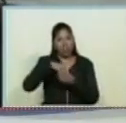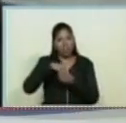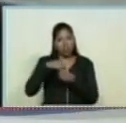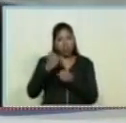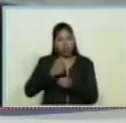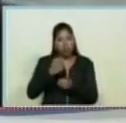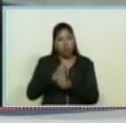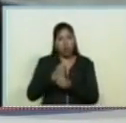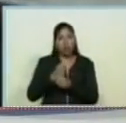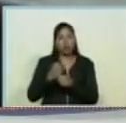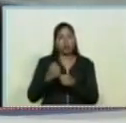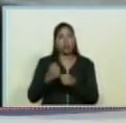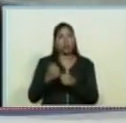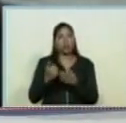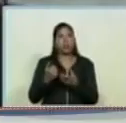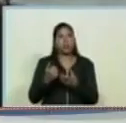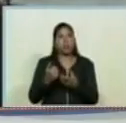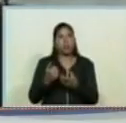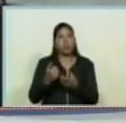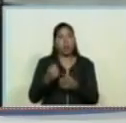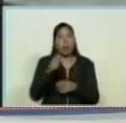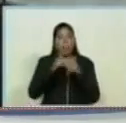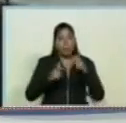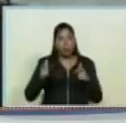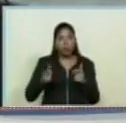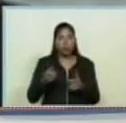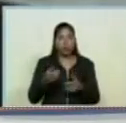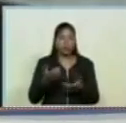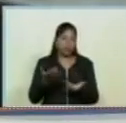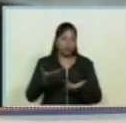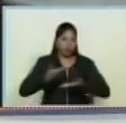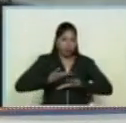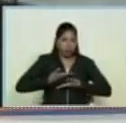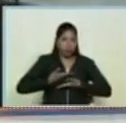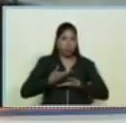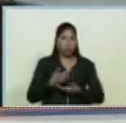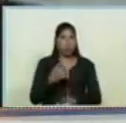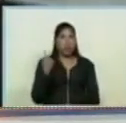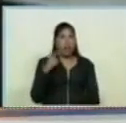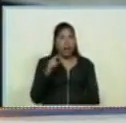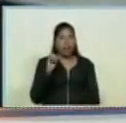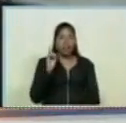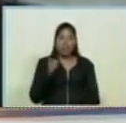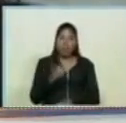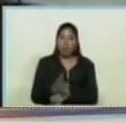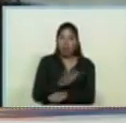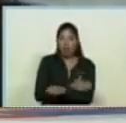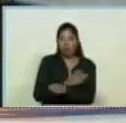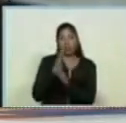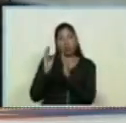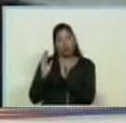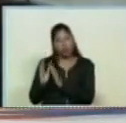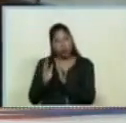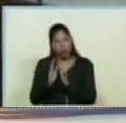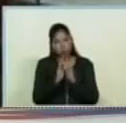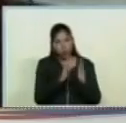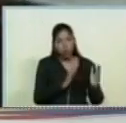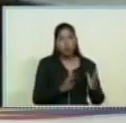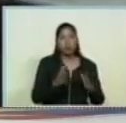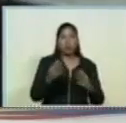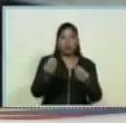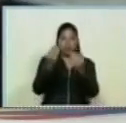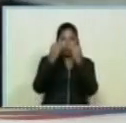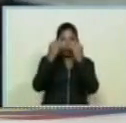la población que se beneficia de las casas de alimentación, que tienen que tener un proceso de organización, de formación y además